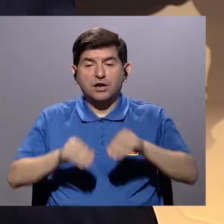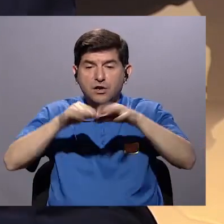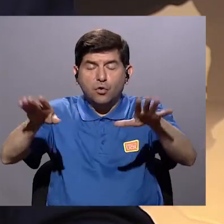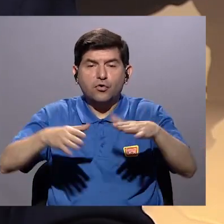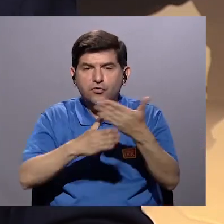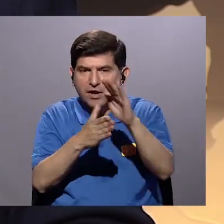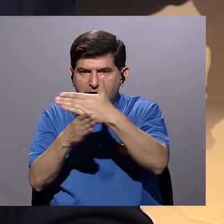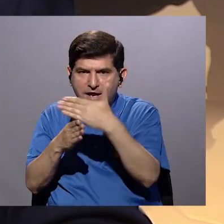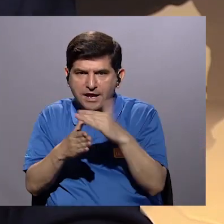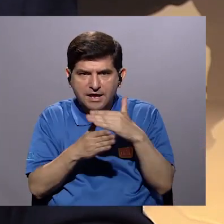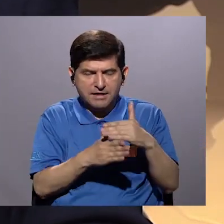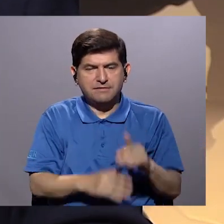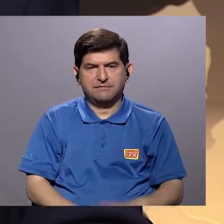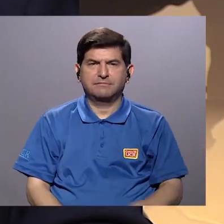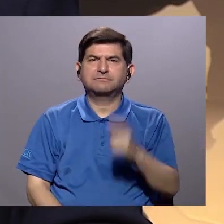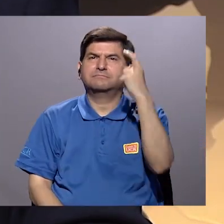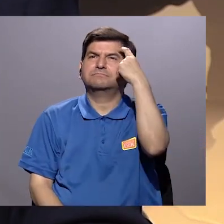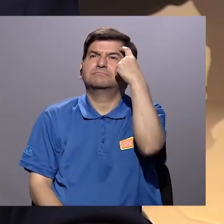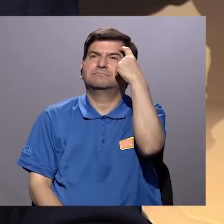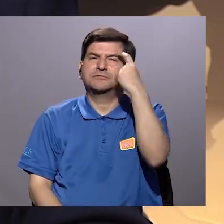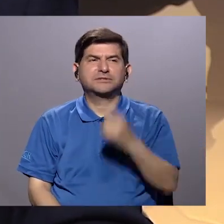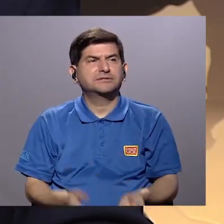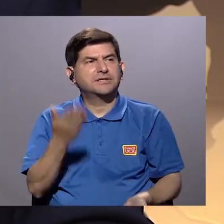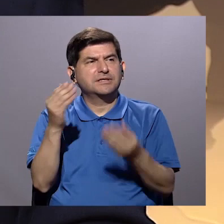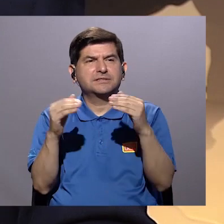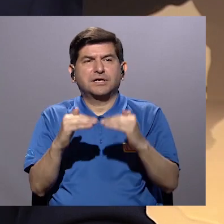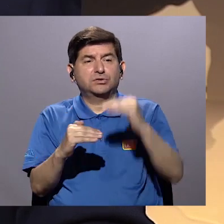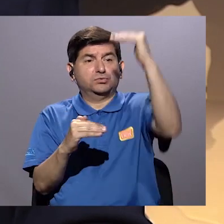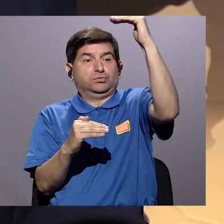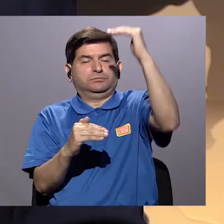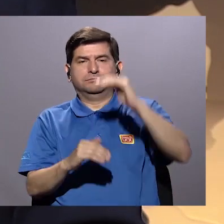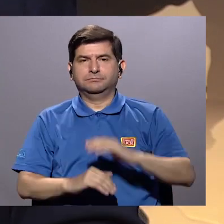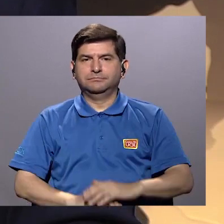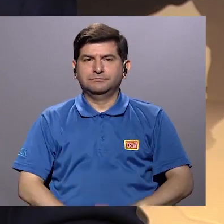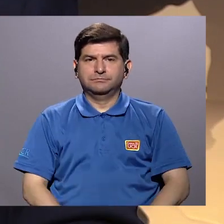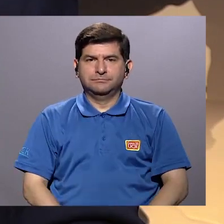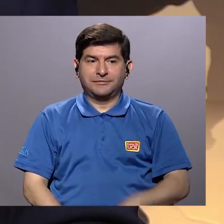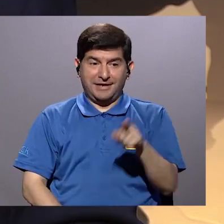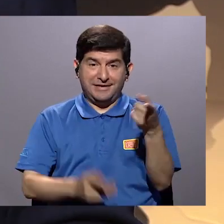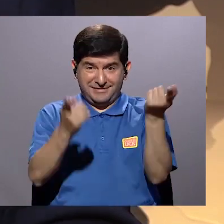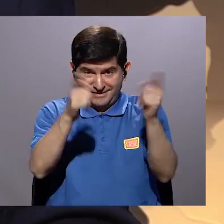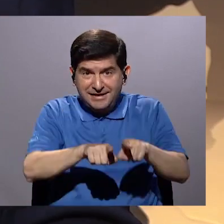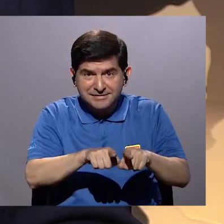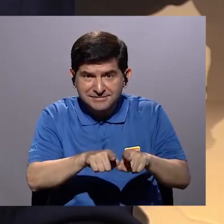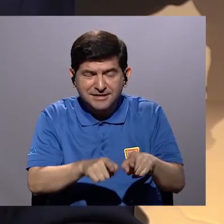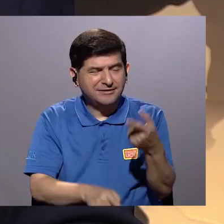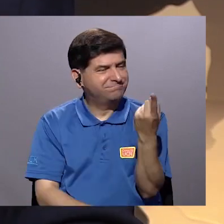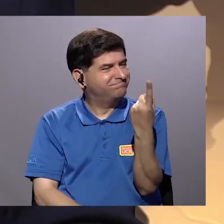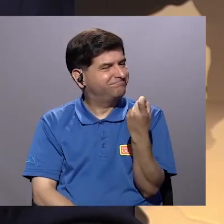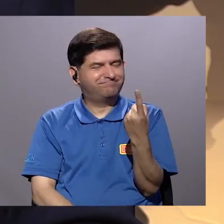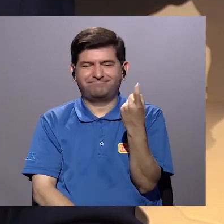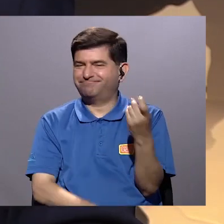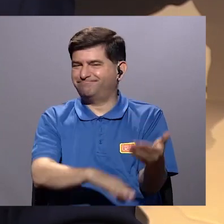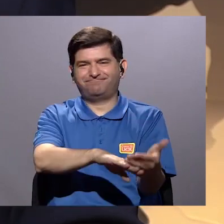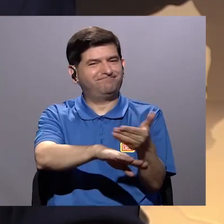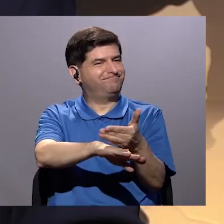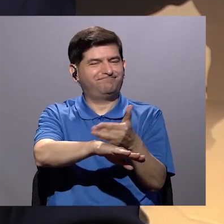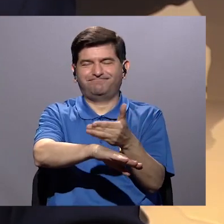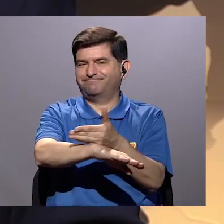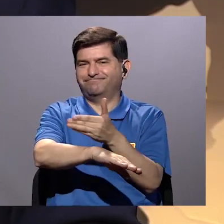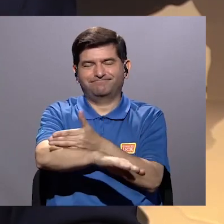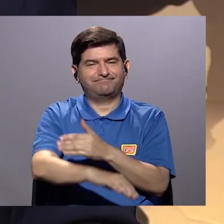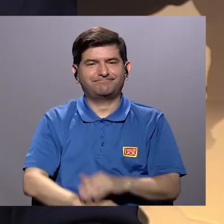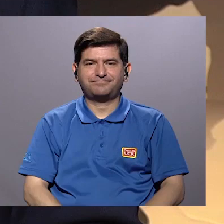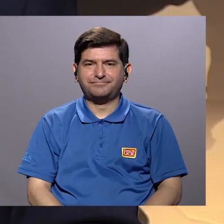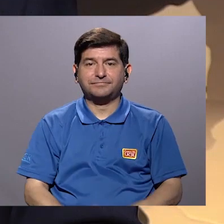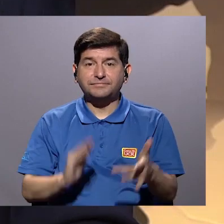es una red más alta, ahora un nivel más alto, en ese caso todavía faltan algunos avances en